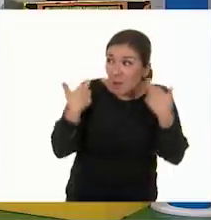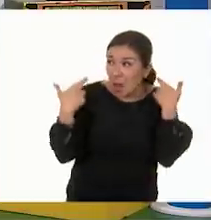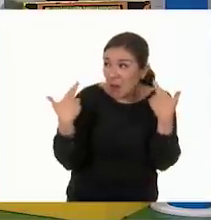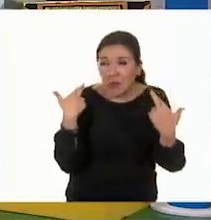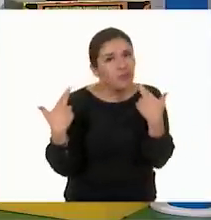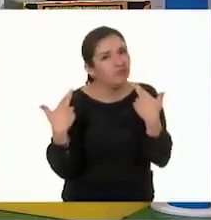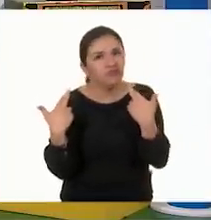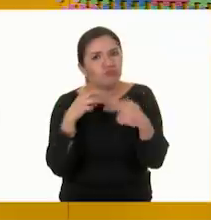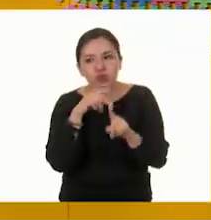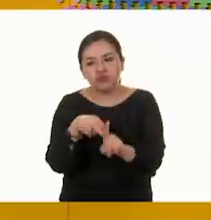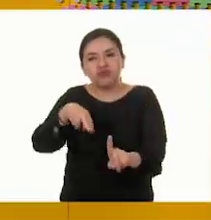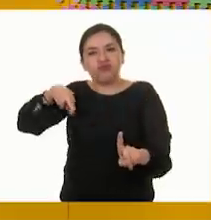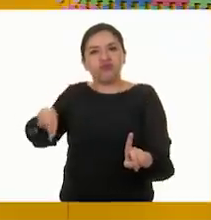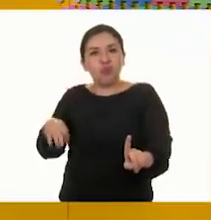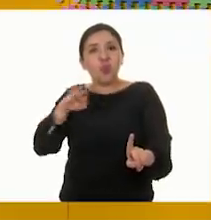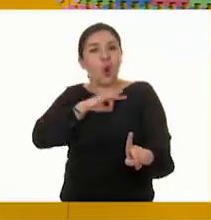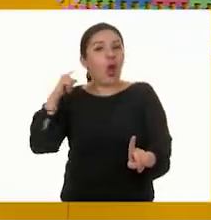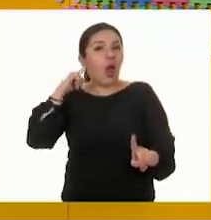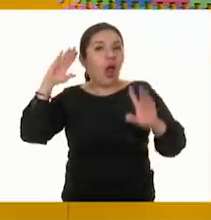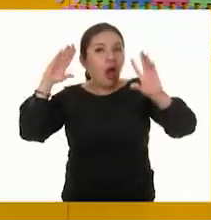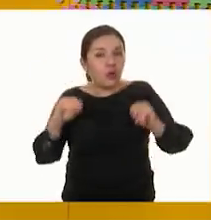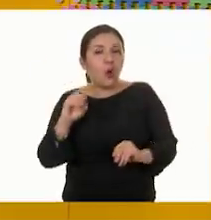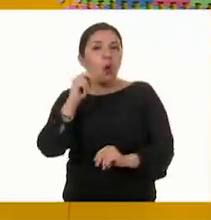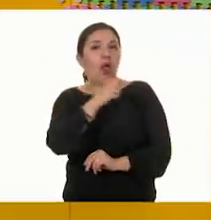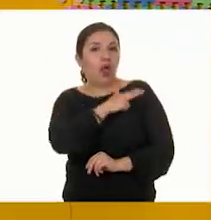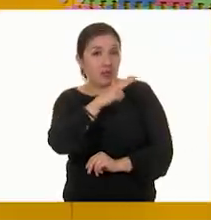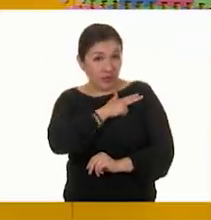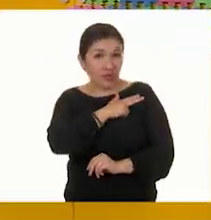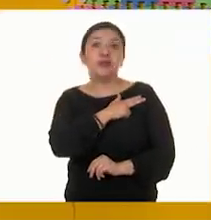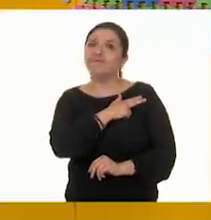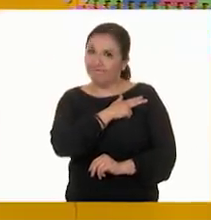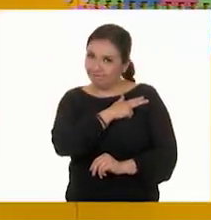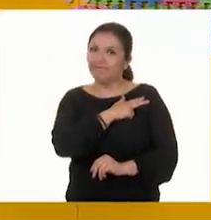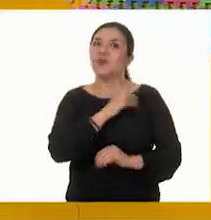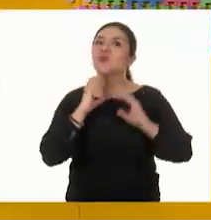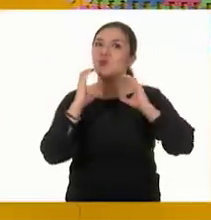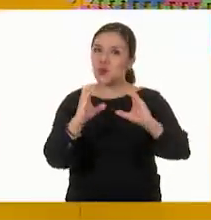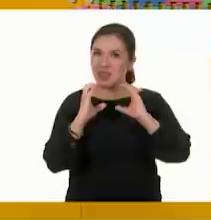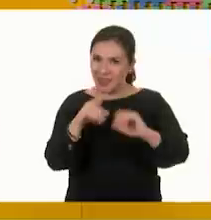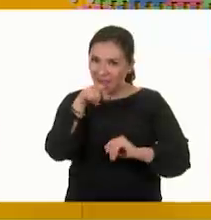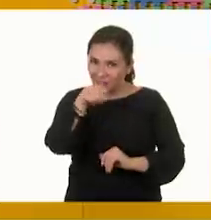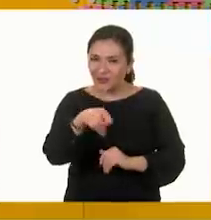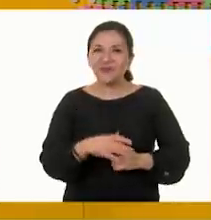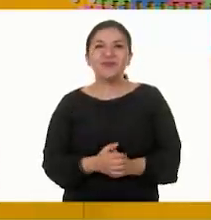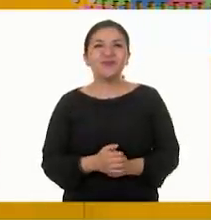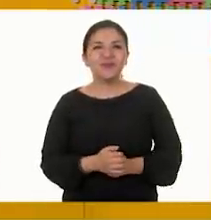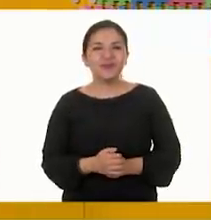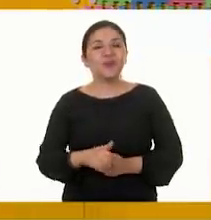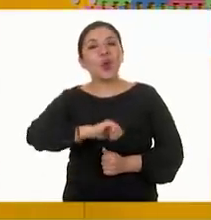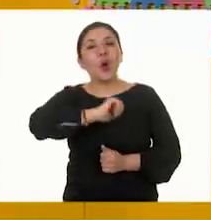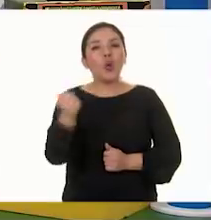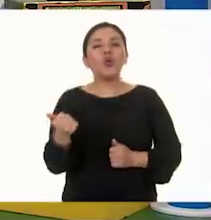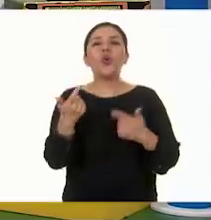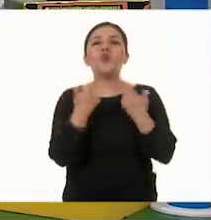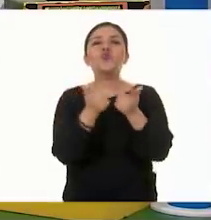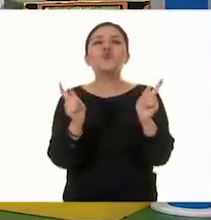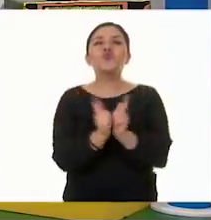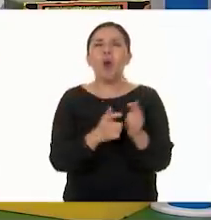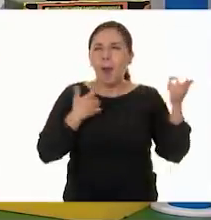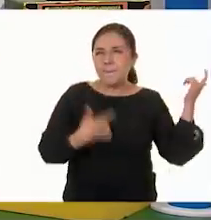sonido, porque si no puedes tener una lesión en el tímpano. ¡Ay, no, no, no! Hay que cuidar mucho nuestro tímpano. Lo siguiente es un grupo de